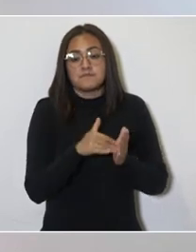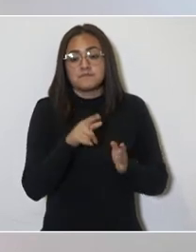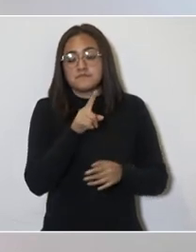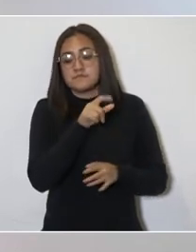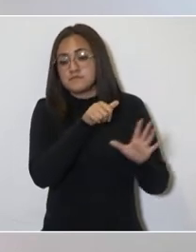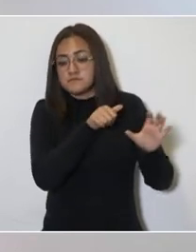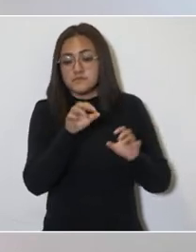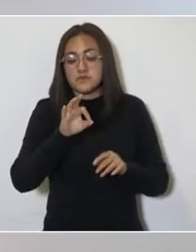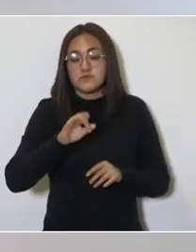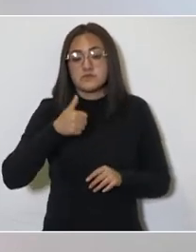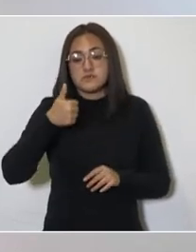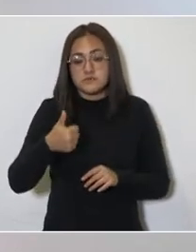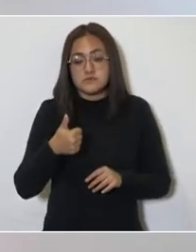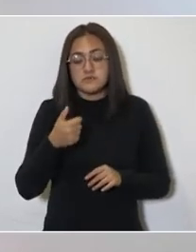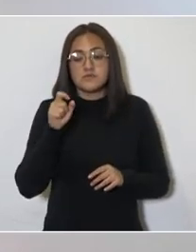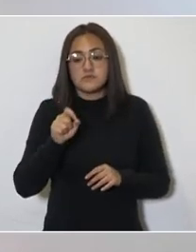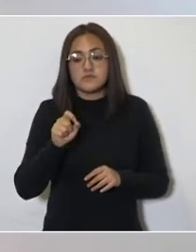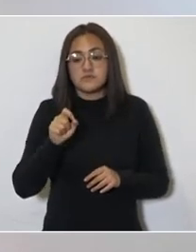111.646.4 millones